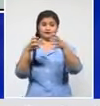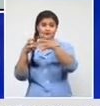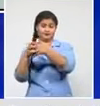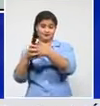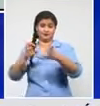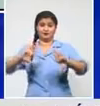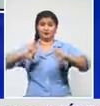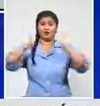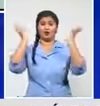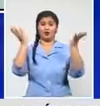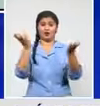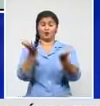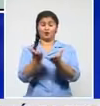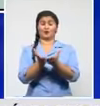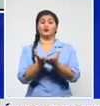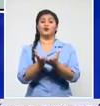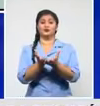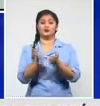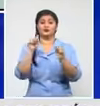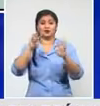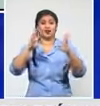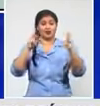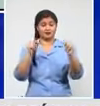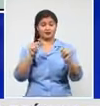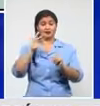por millón de habitantes de